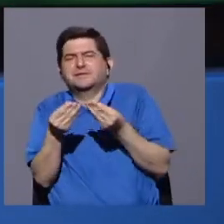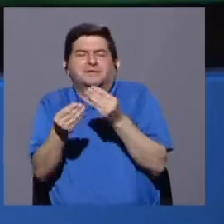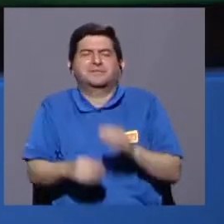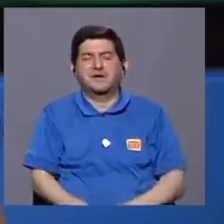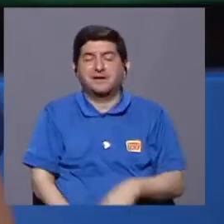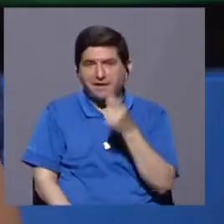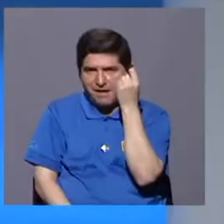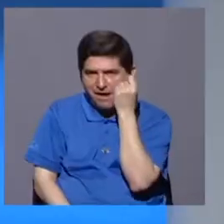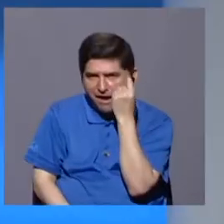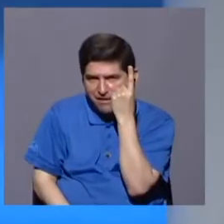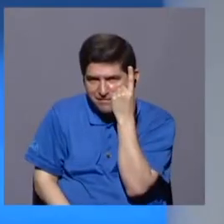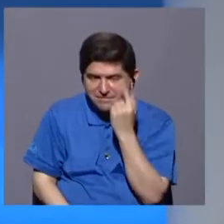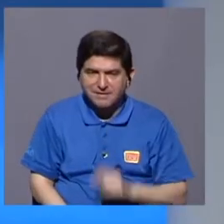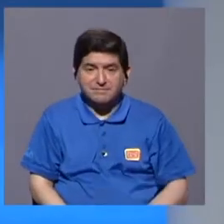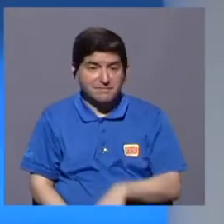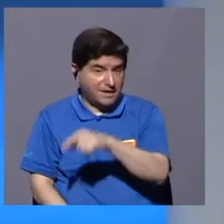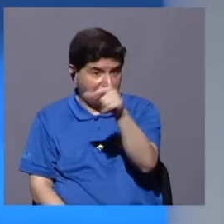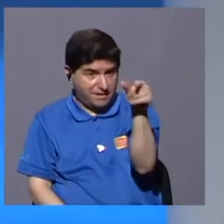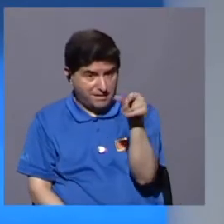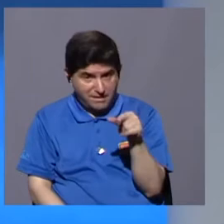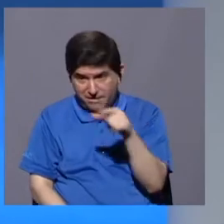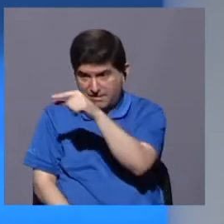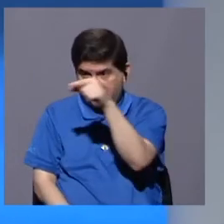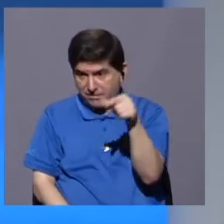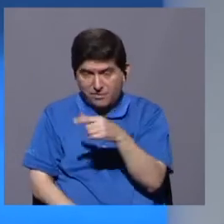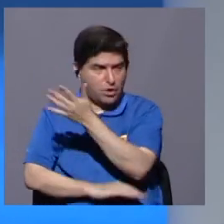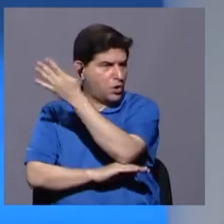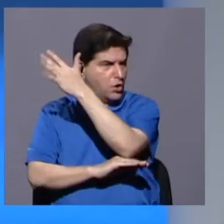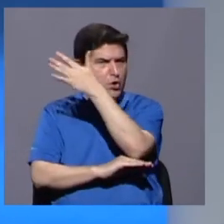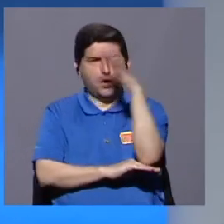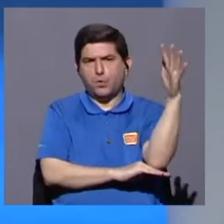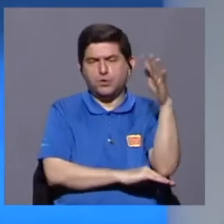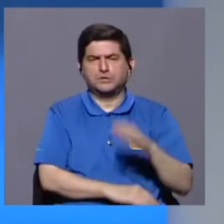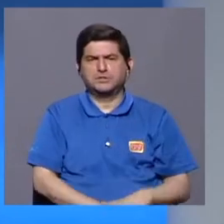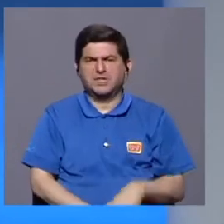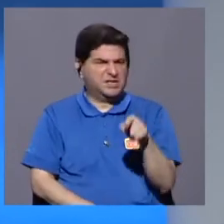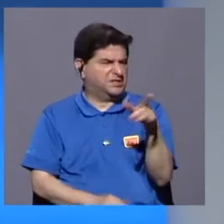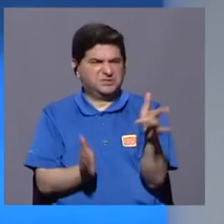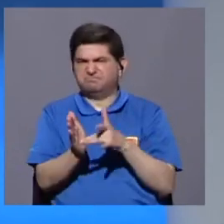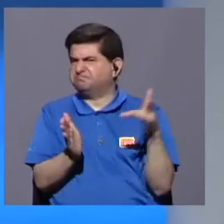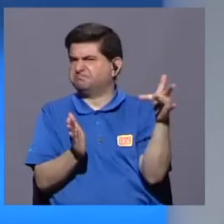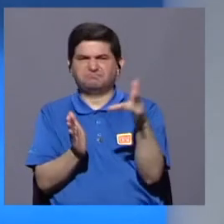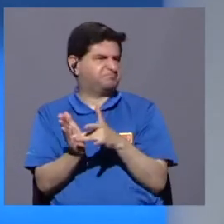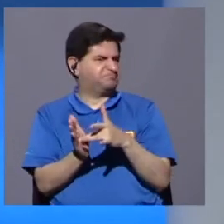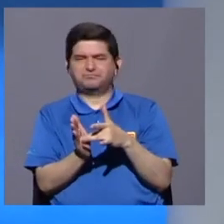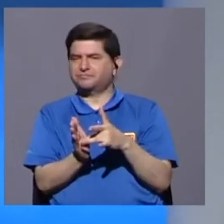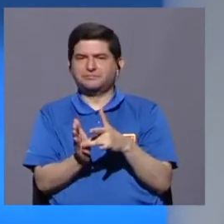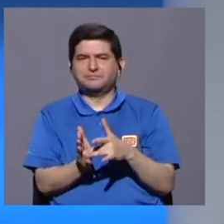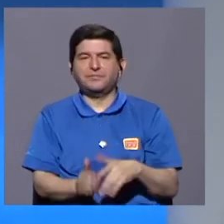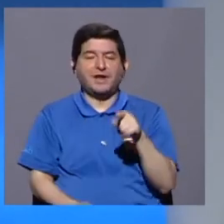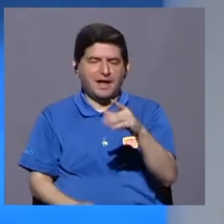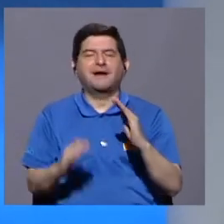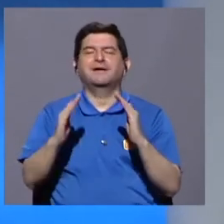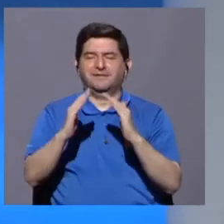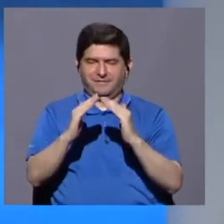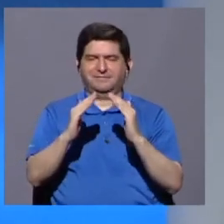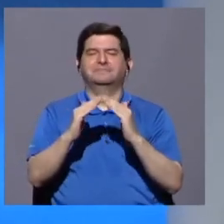que entendieron que estos ríos, estos bosques, no se explotan, sino que se convive con